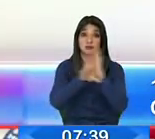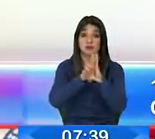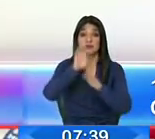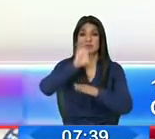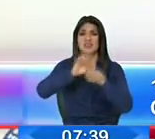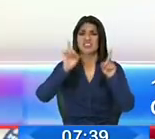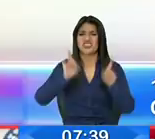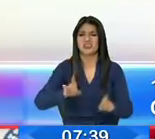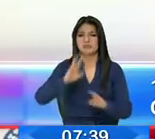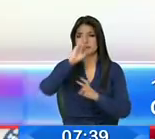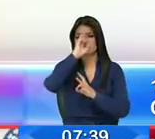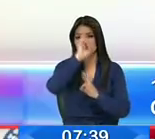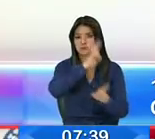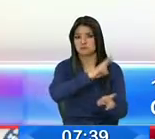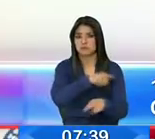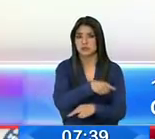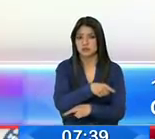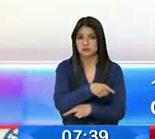país.